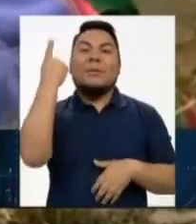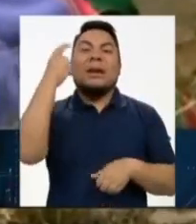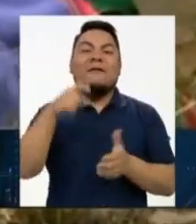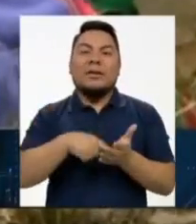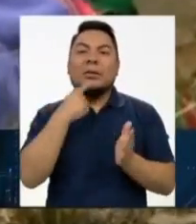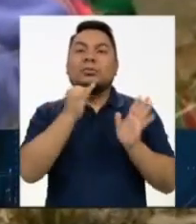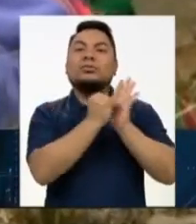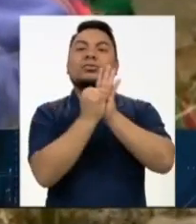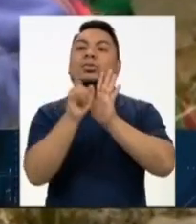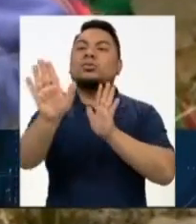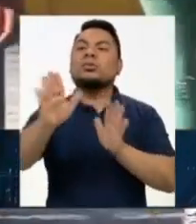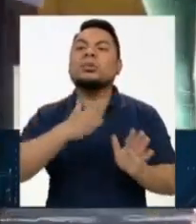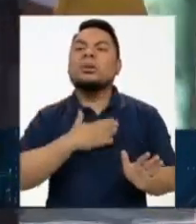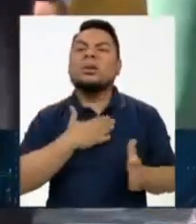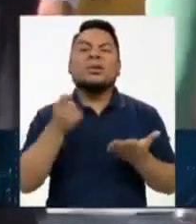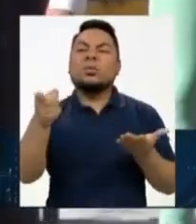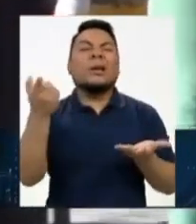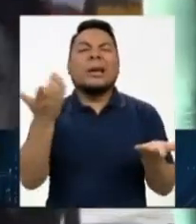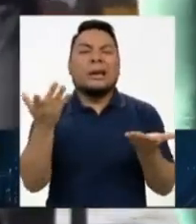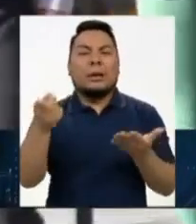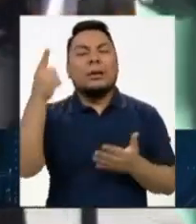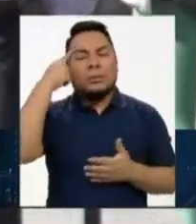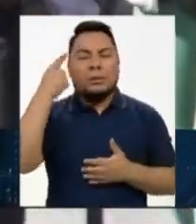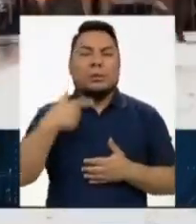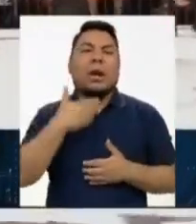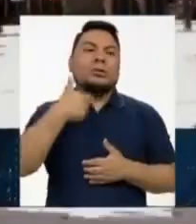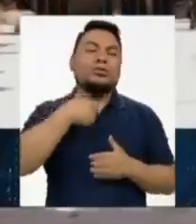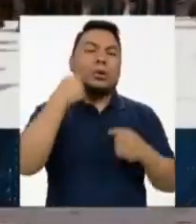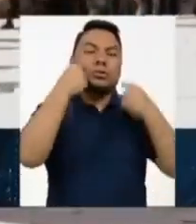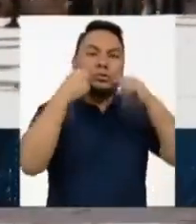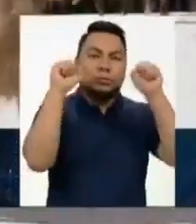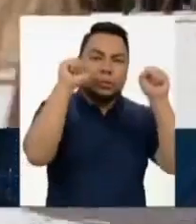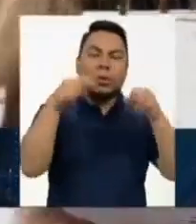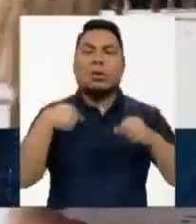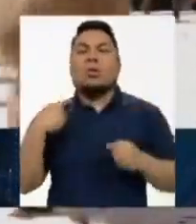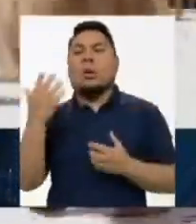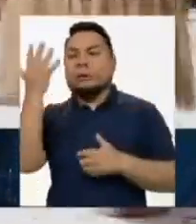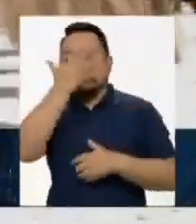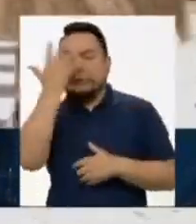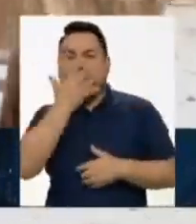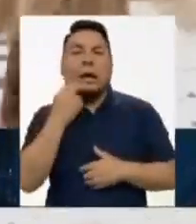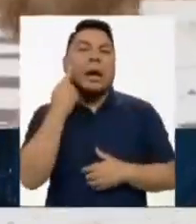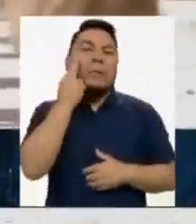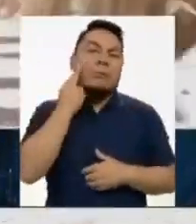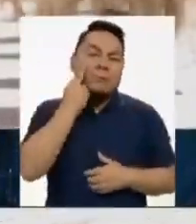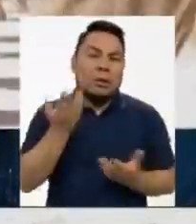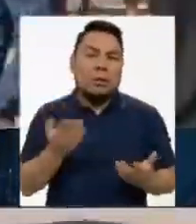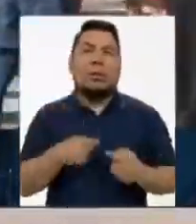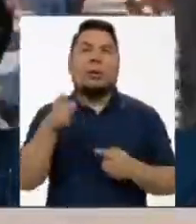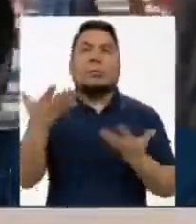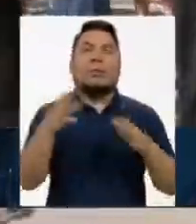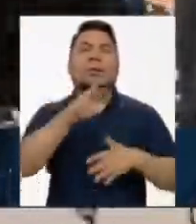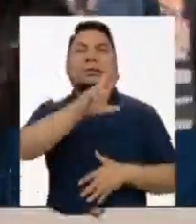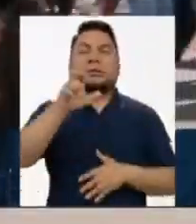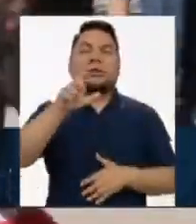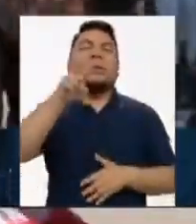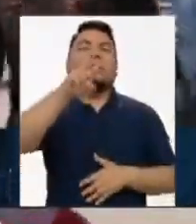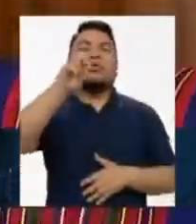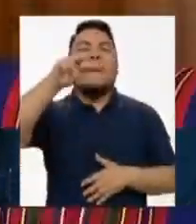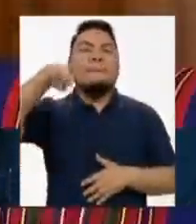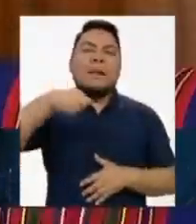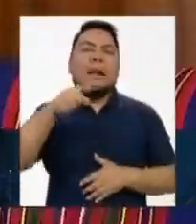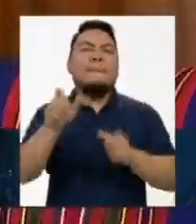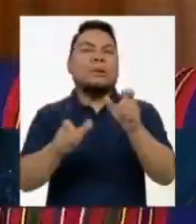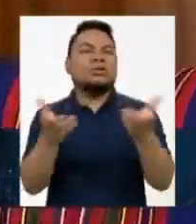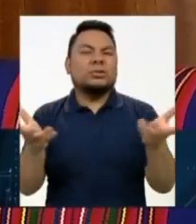étnica pero cuál es la realidad de estos 6 millones 814 mil 392 ciudadanos